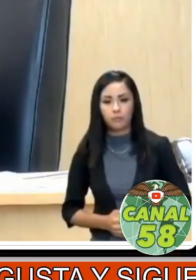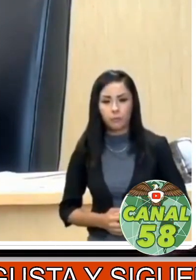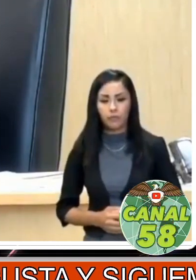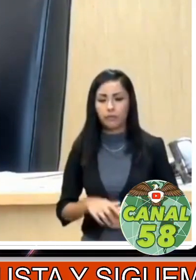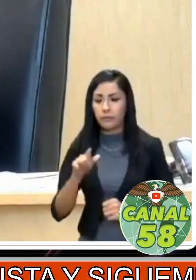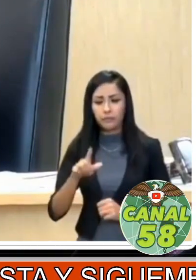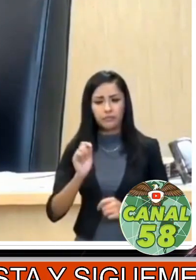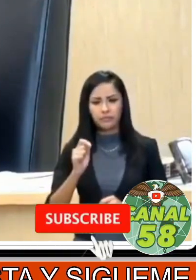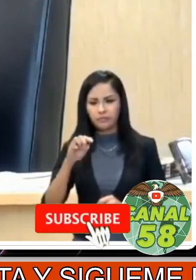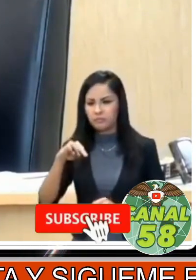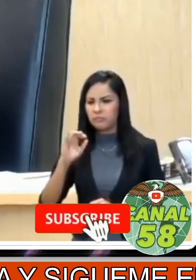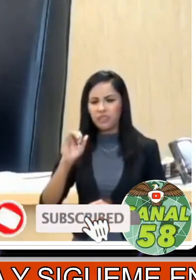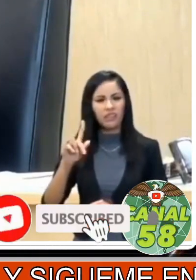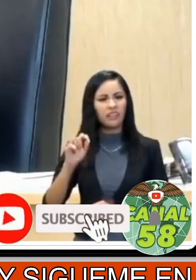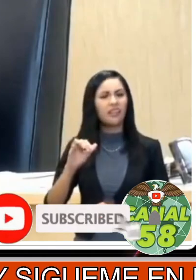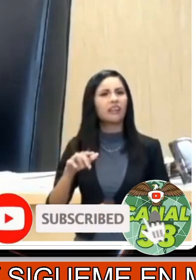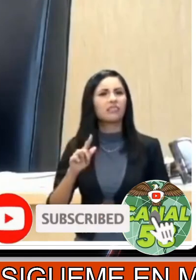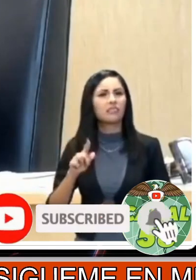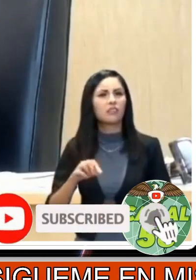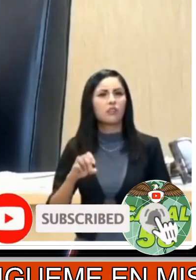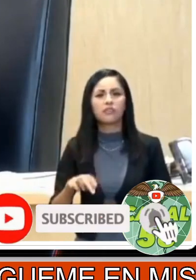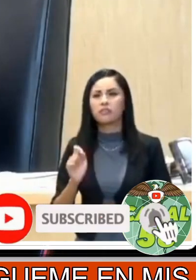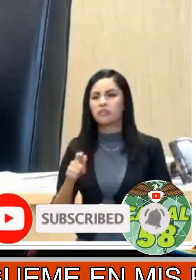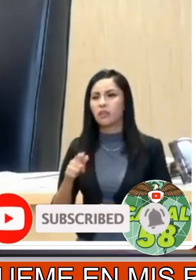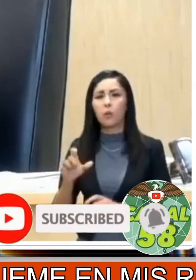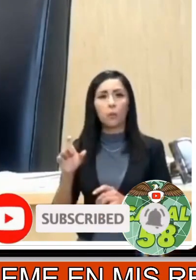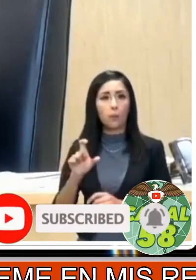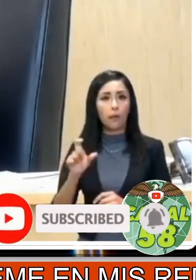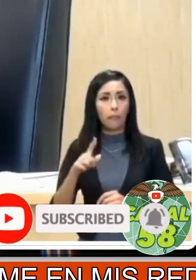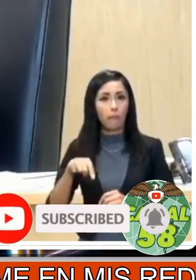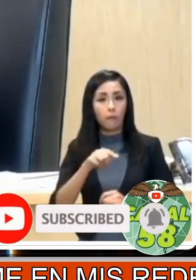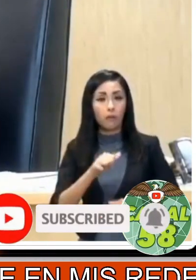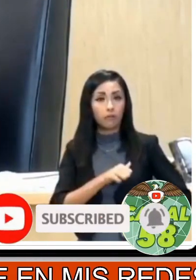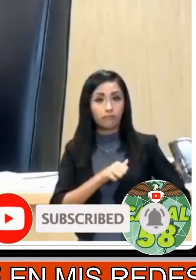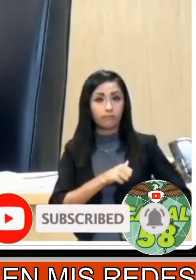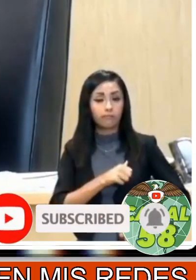El concepto de militarización tiene que ver cuando el ejército,